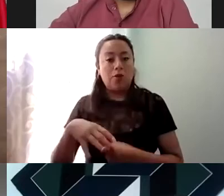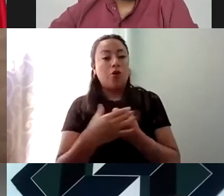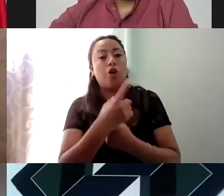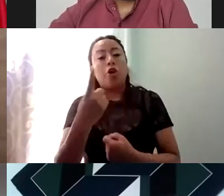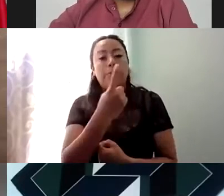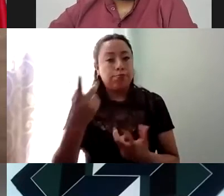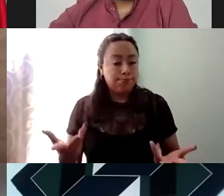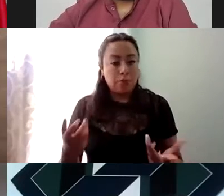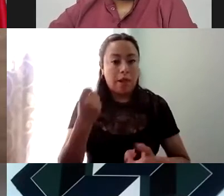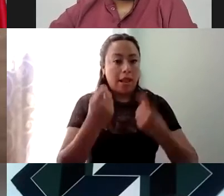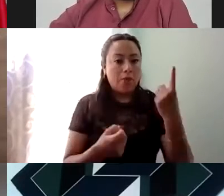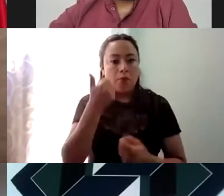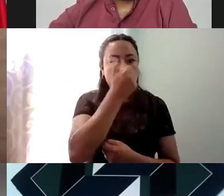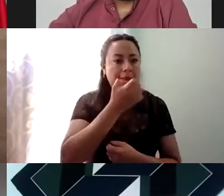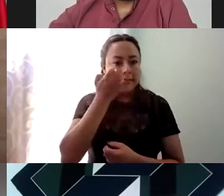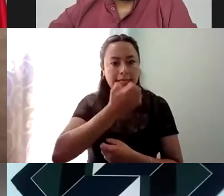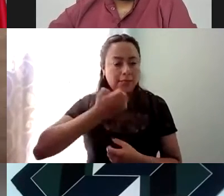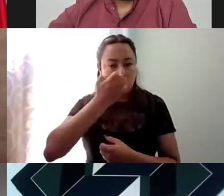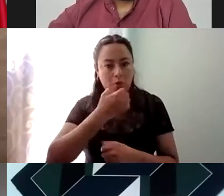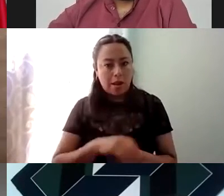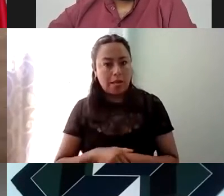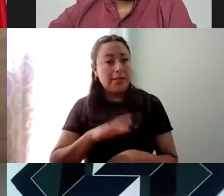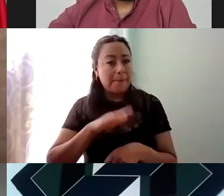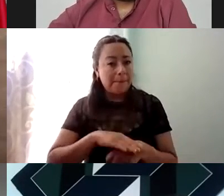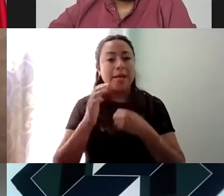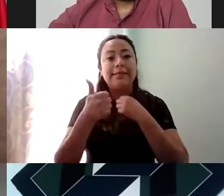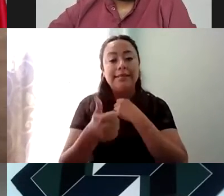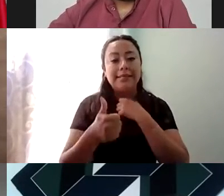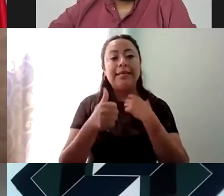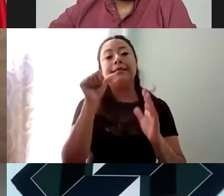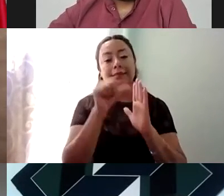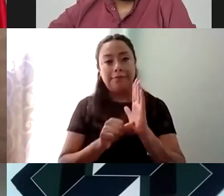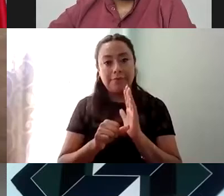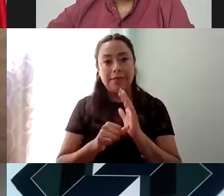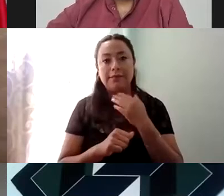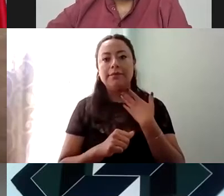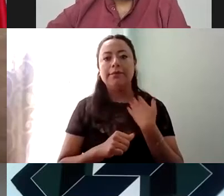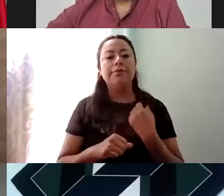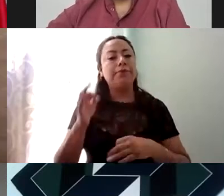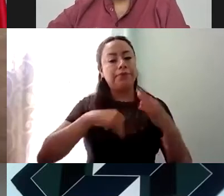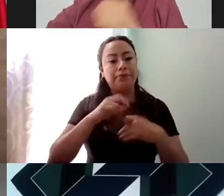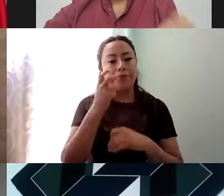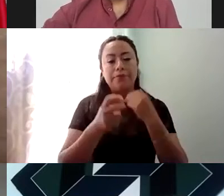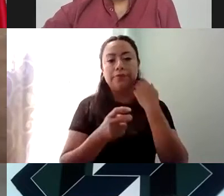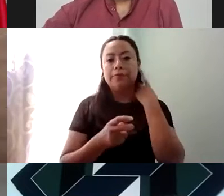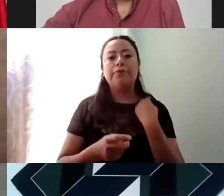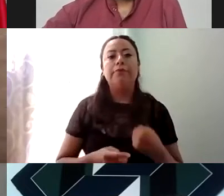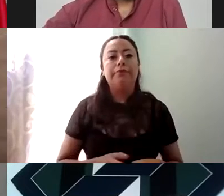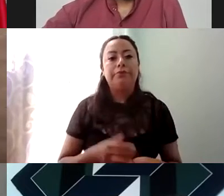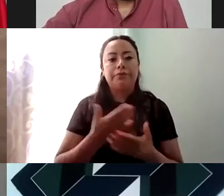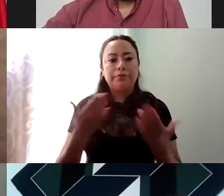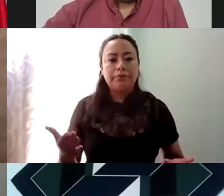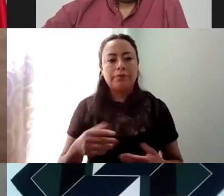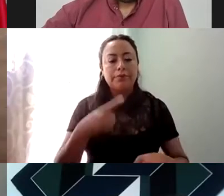algunas escuelas, incluso más de 6 meses en los que se rehabilitaban y todo esto. Y bueno, llega la pandemia y entonces tienen